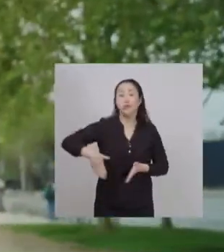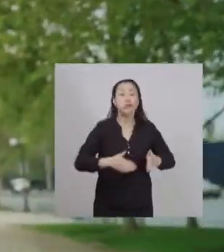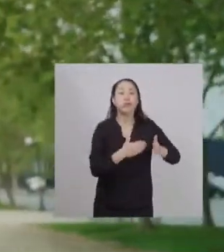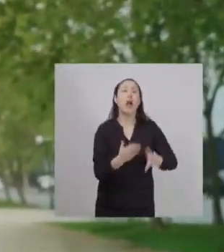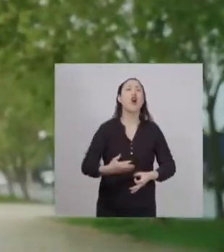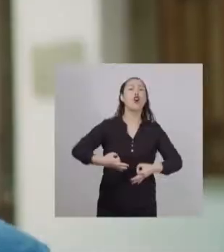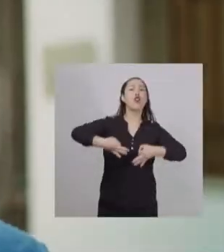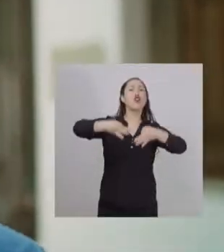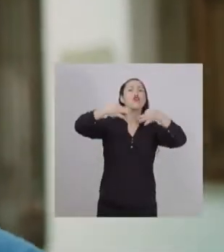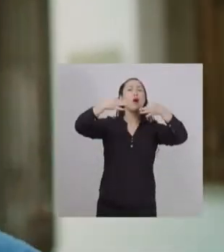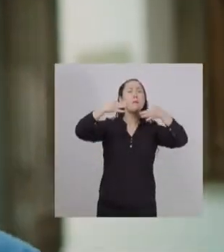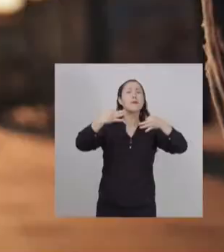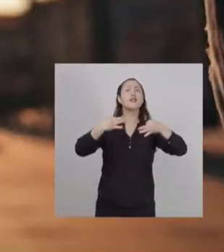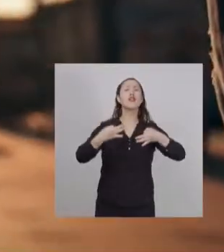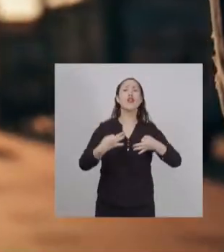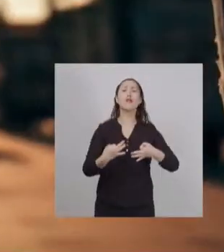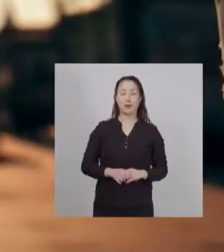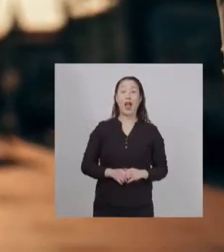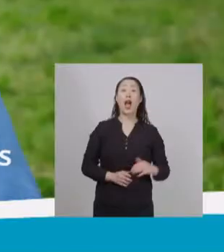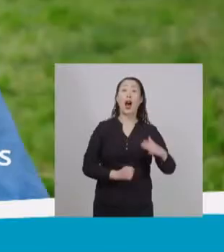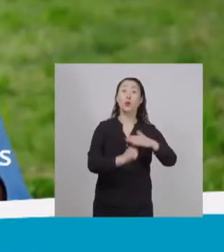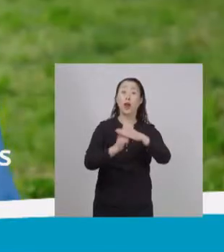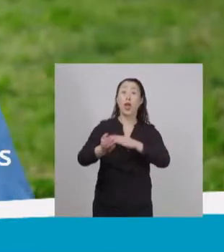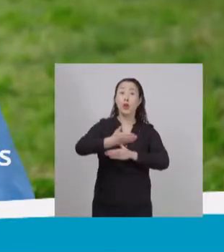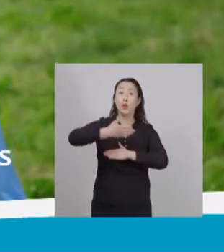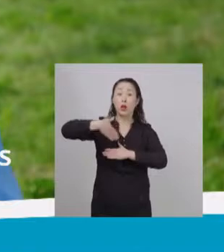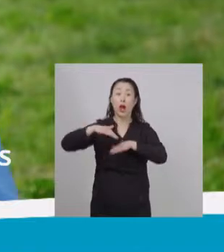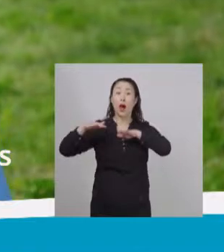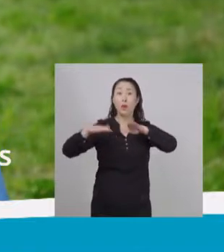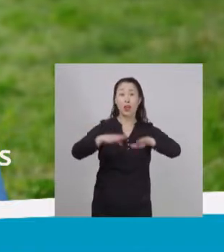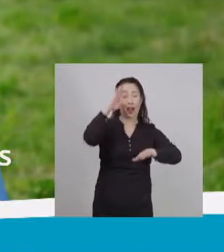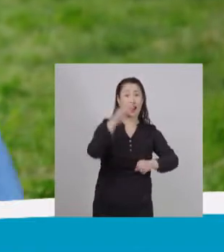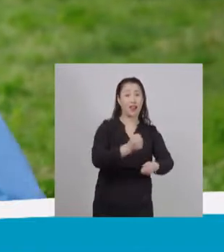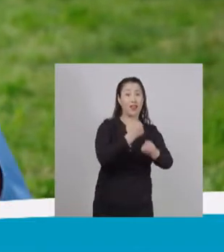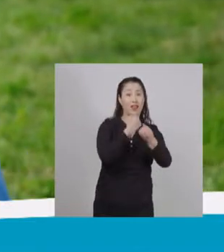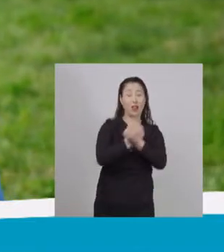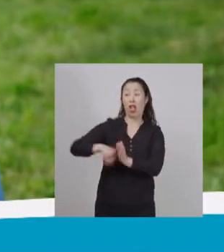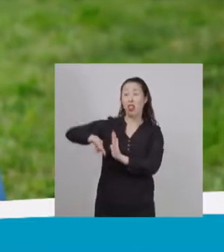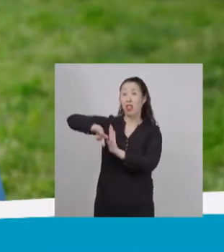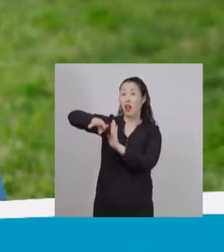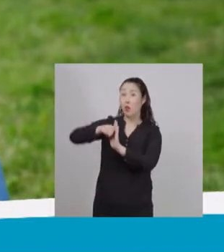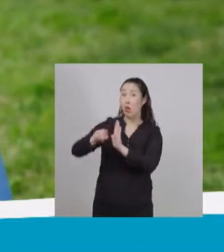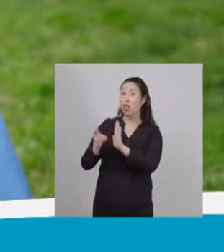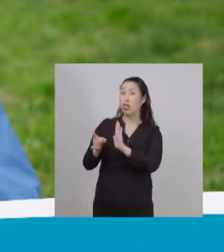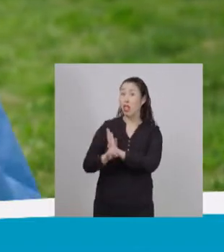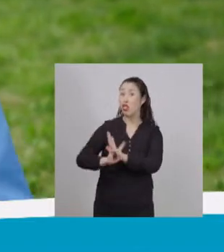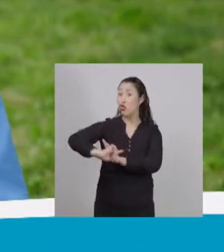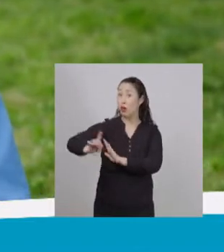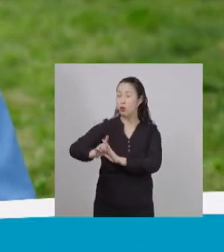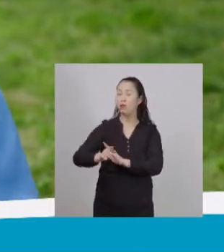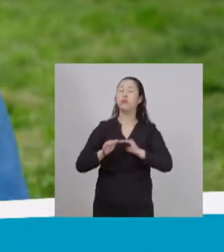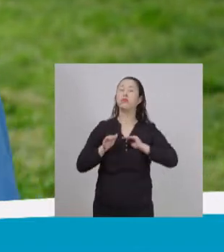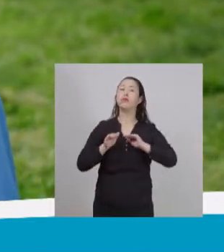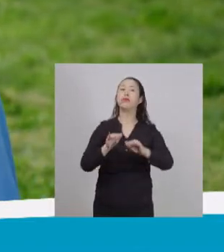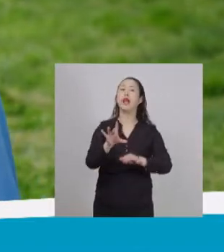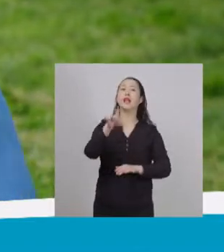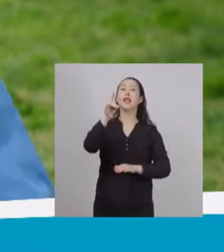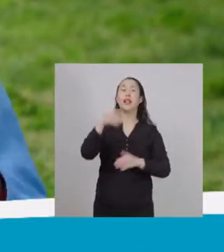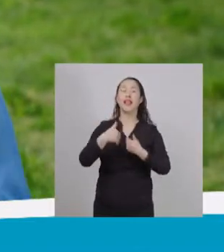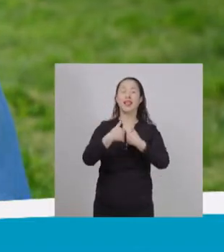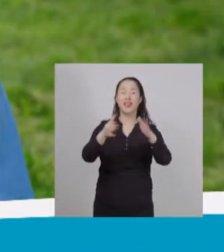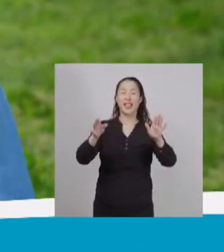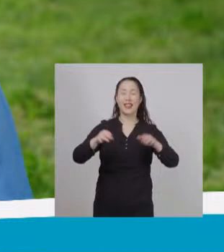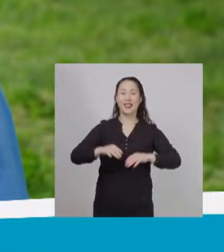el camino para que nuestras autoridades apoyen a carabineros y no a los delincuentes